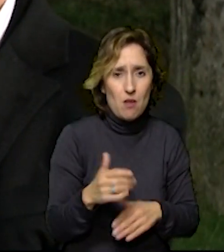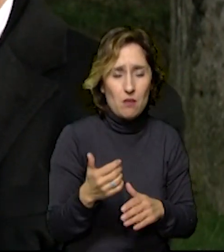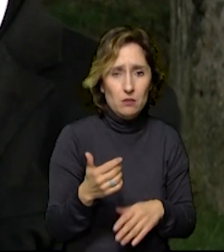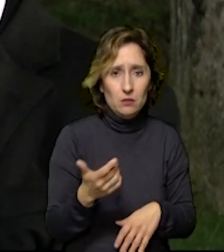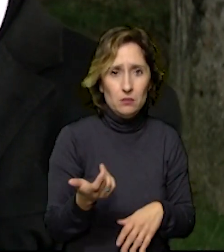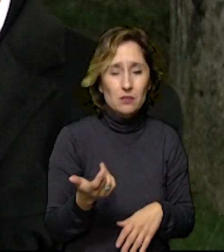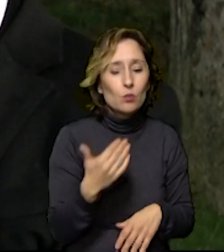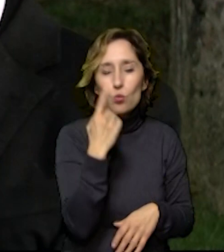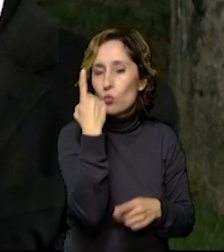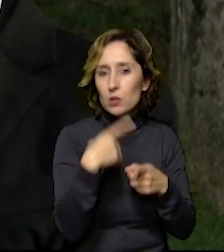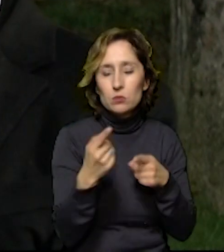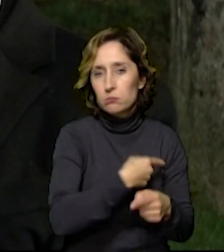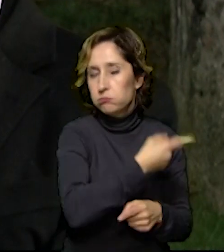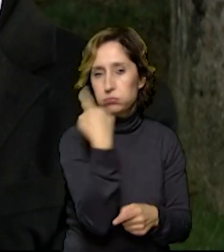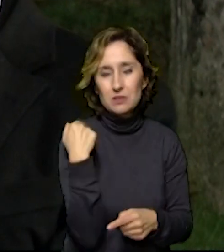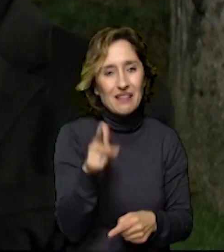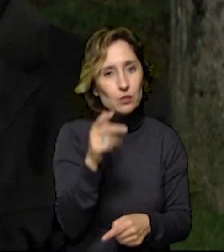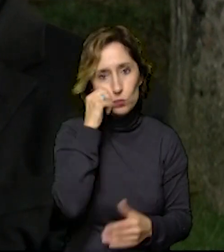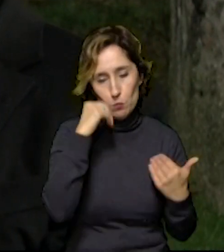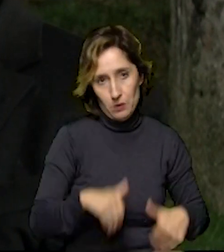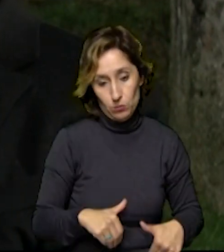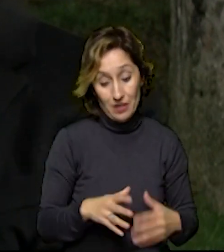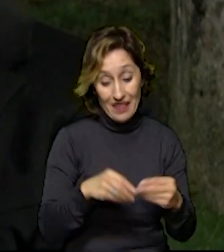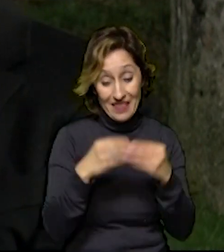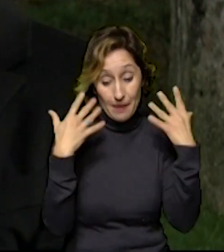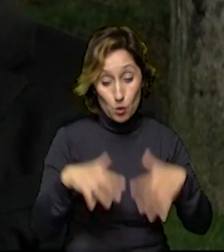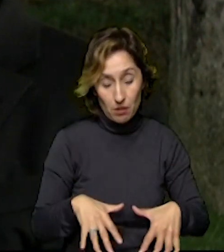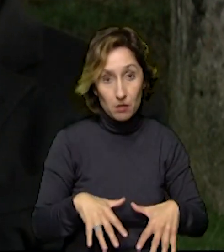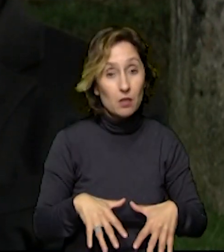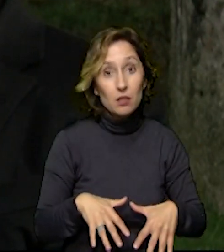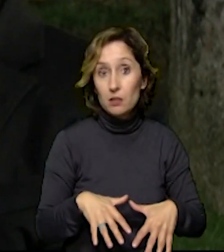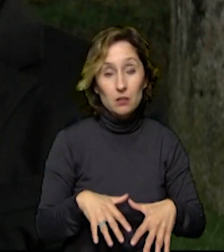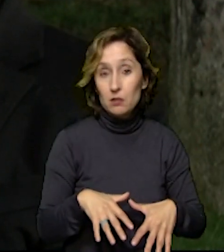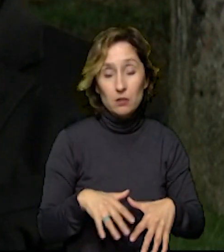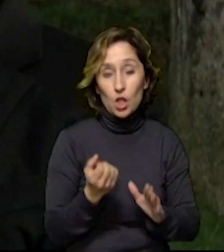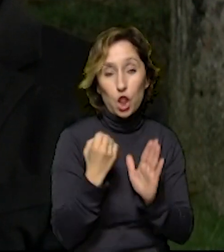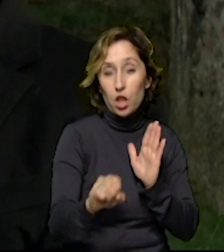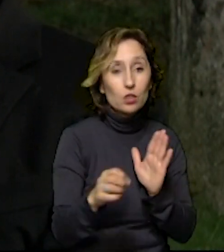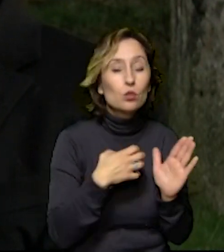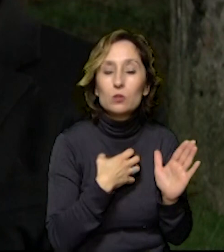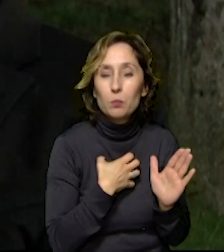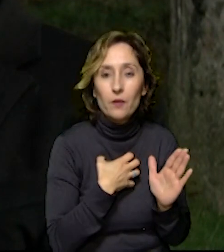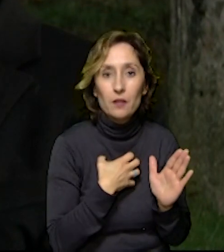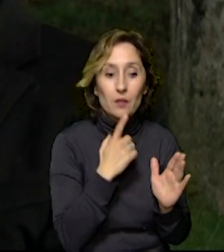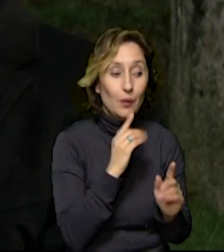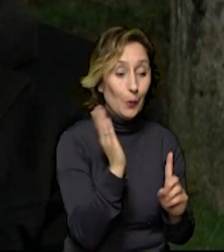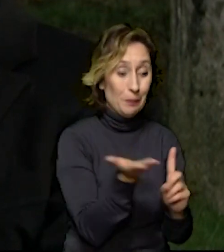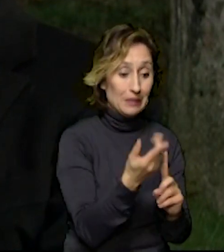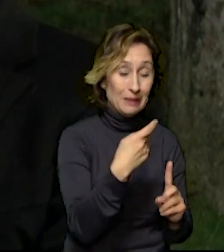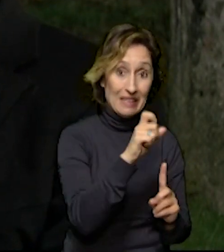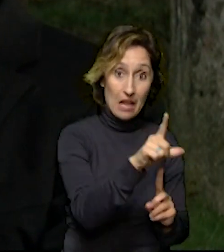hay algo sagrado, los derechos humanos y la democracia, y nadie lo puede vulnerar. Las víctimas del GAL